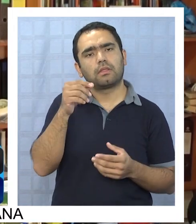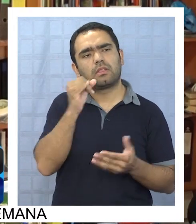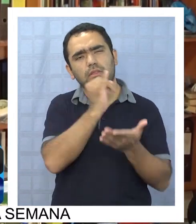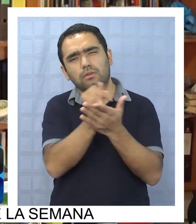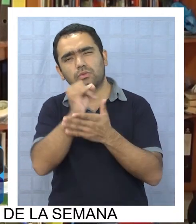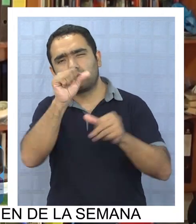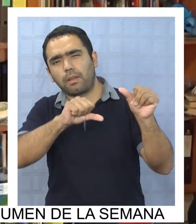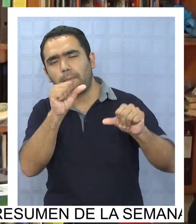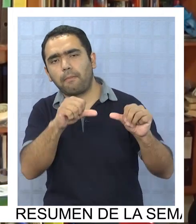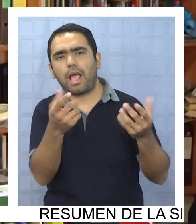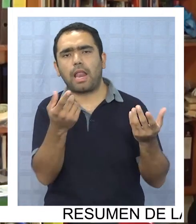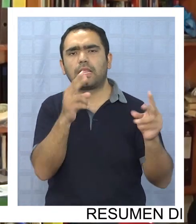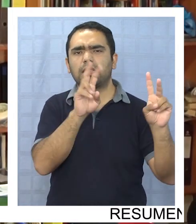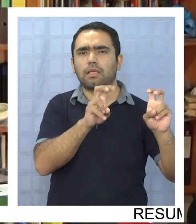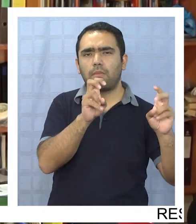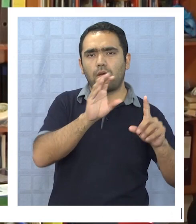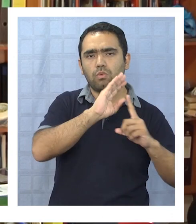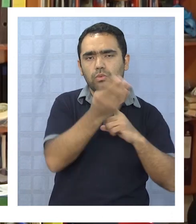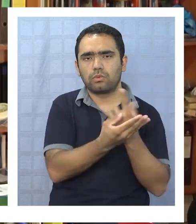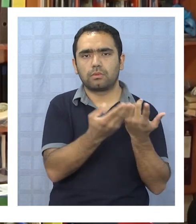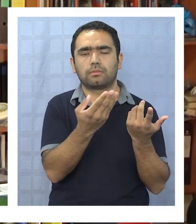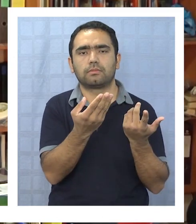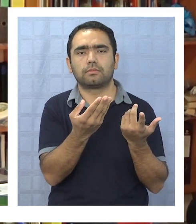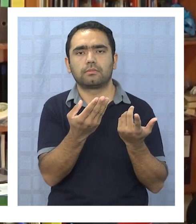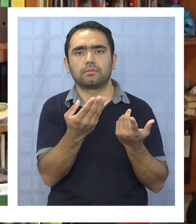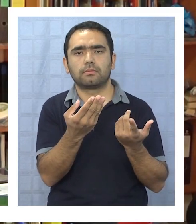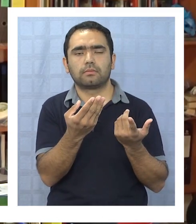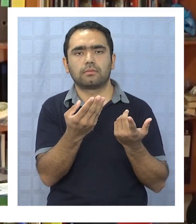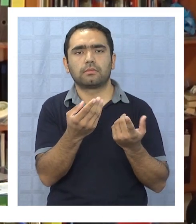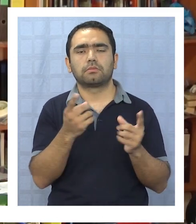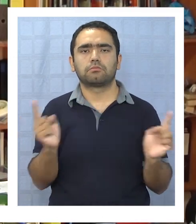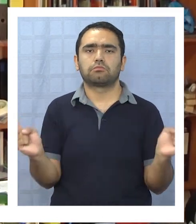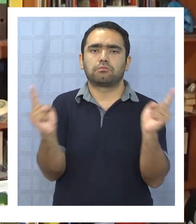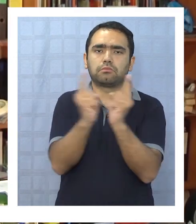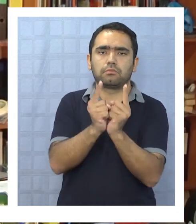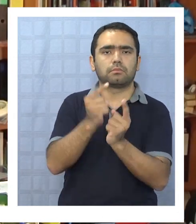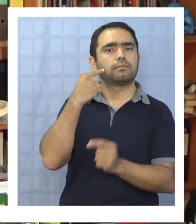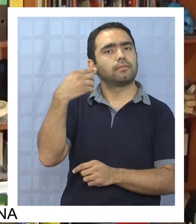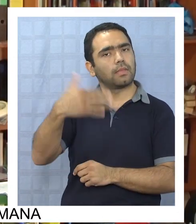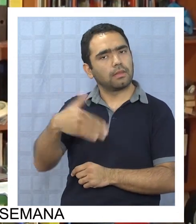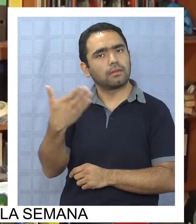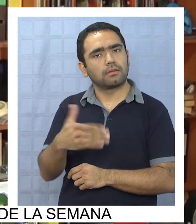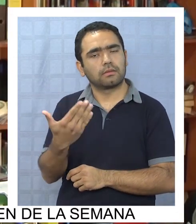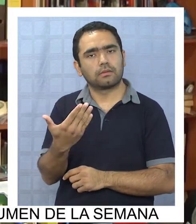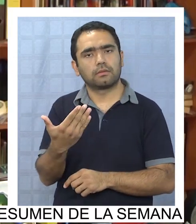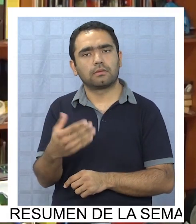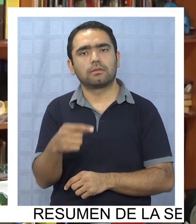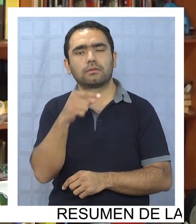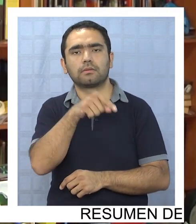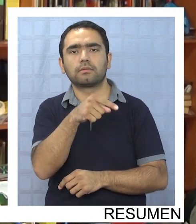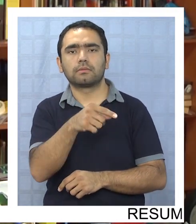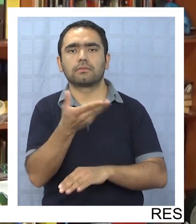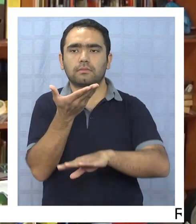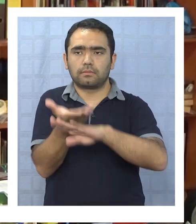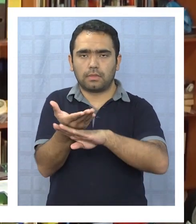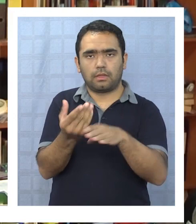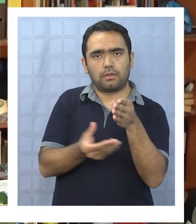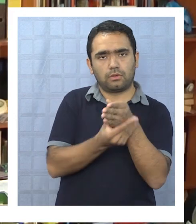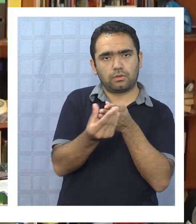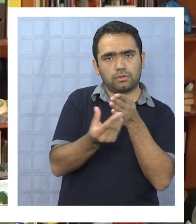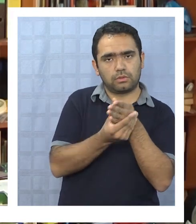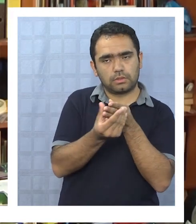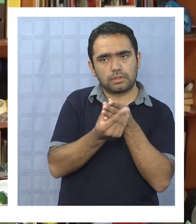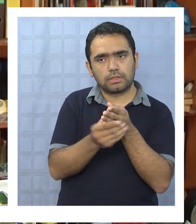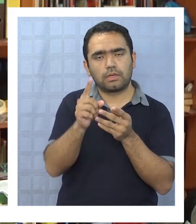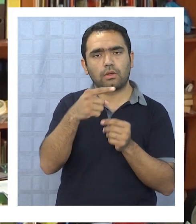en la región en cuanto a cultura. En general, bueno, una de las conclusiones importantes es que se le pidió al Consejo Nacional de